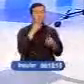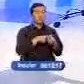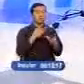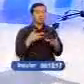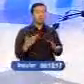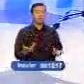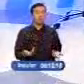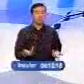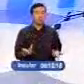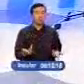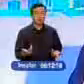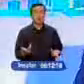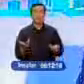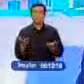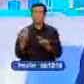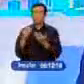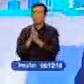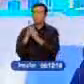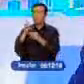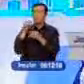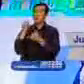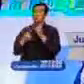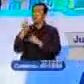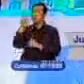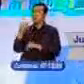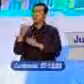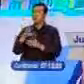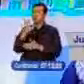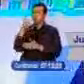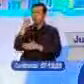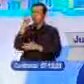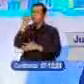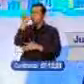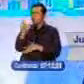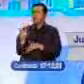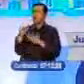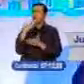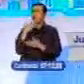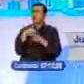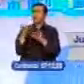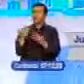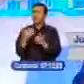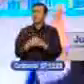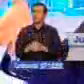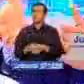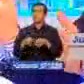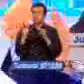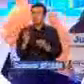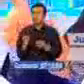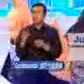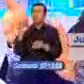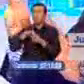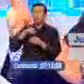dónde estuvieron? Carlos, yo he pedido que nos digan el nombre y el apellido de uno solo, no de 3 millones, de uno solo que haya fallecido para poderlo contrastar. Y que